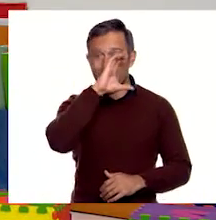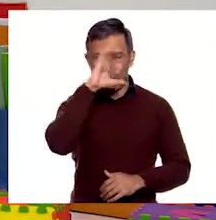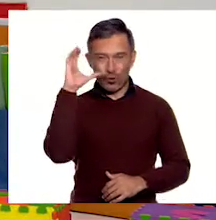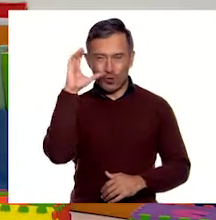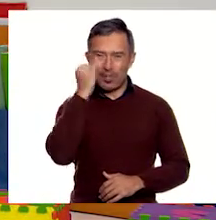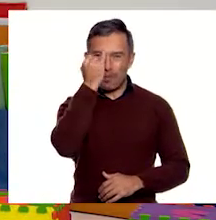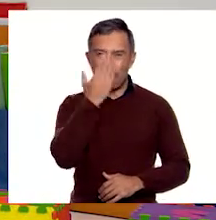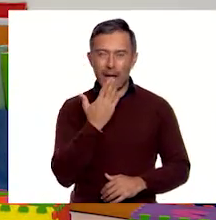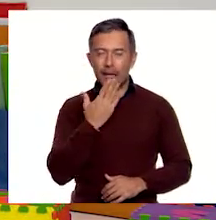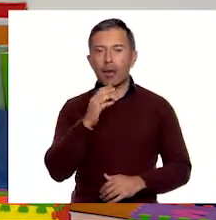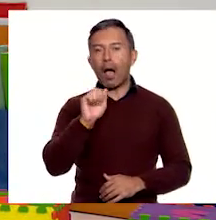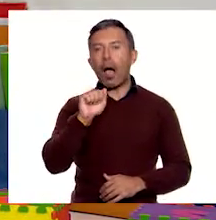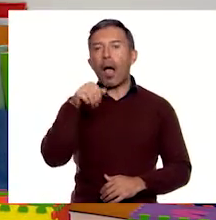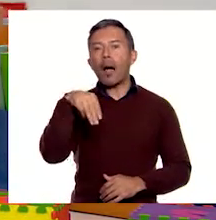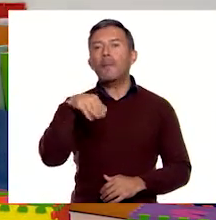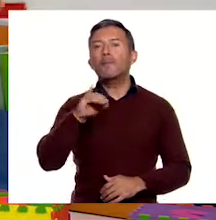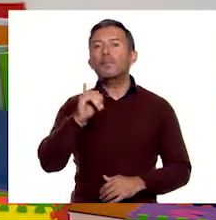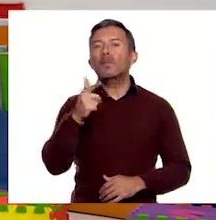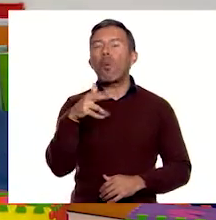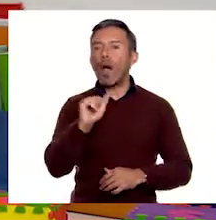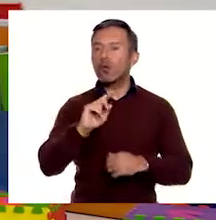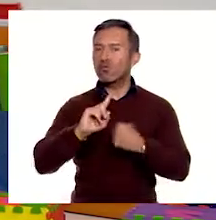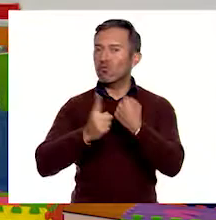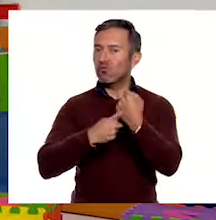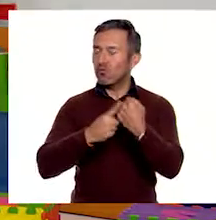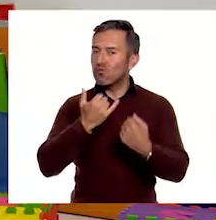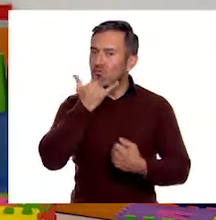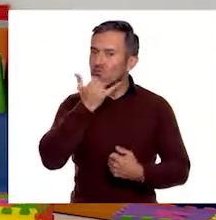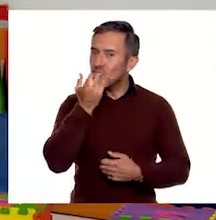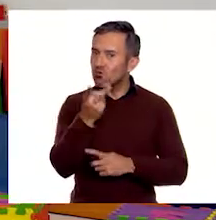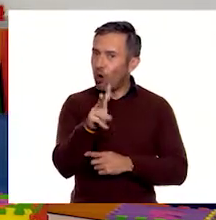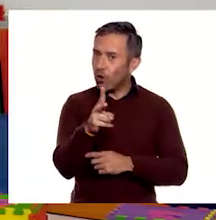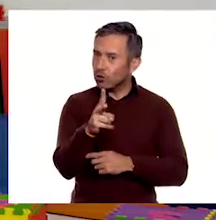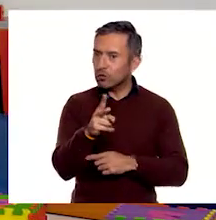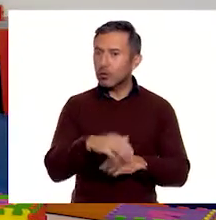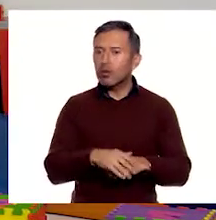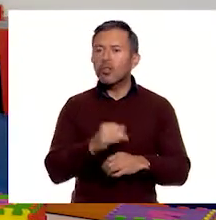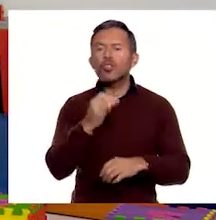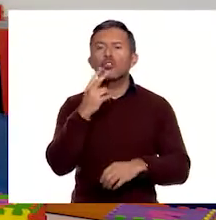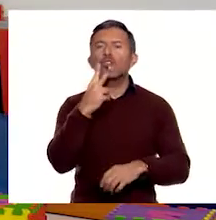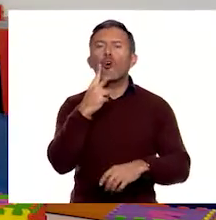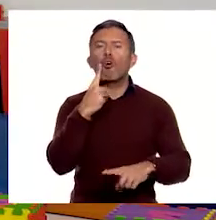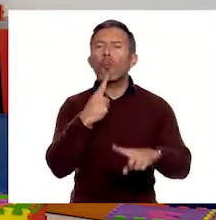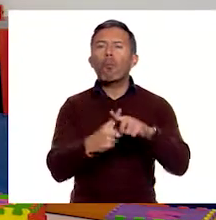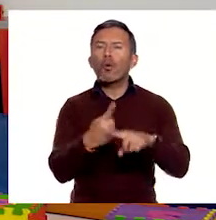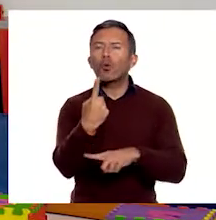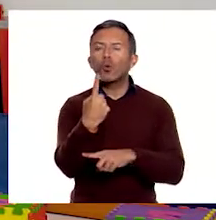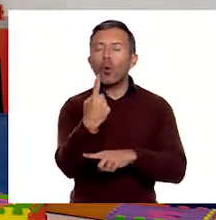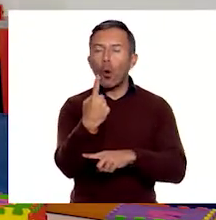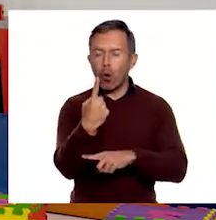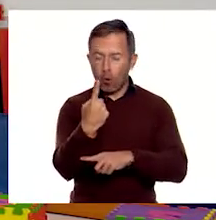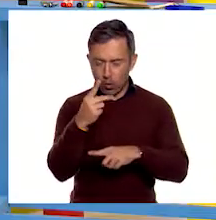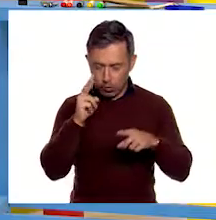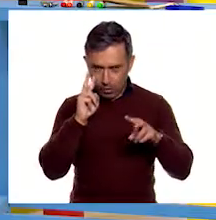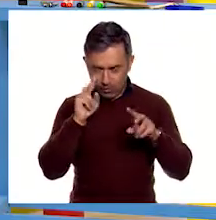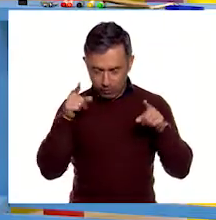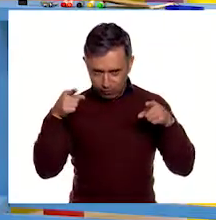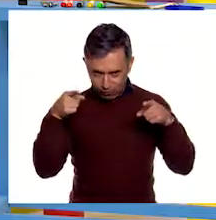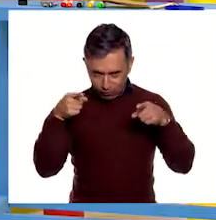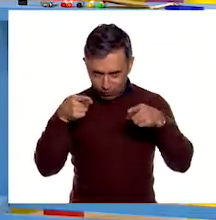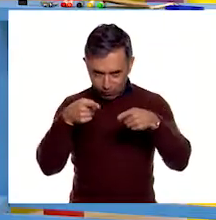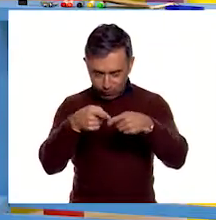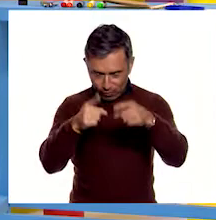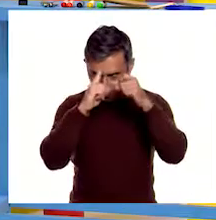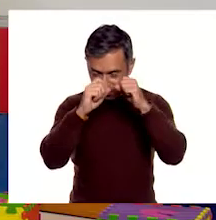aquí he puesto un 2x1, porque vienen dos imágenes en una sola, Eric. ¿Eh? Exactamente, es sí. Es como una